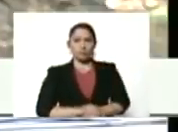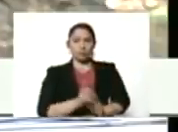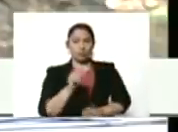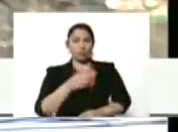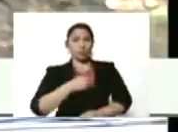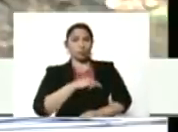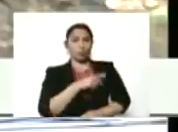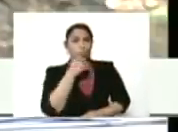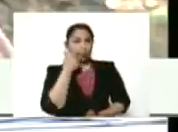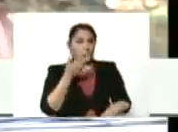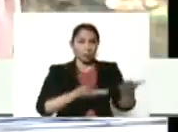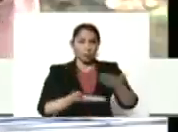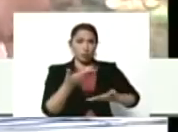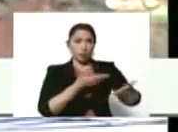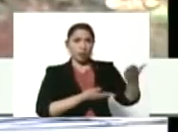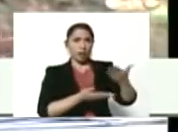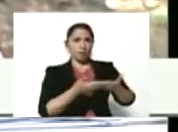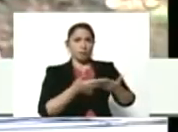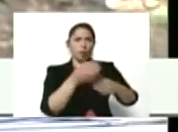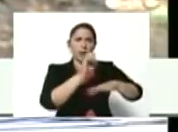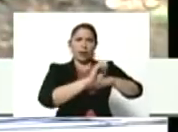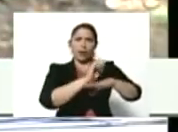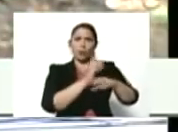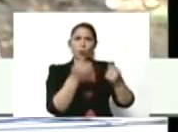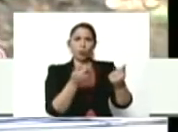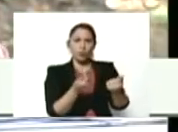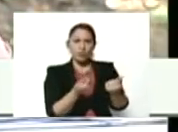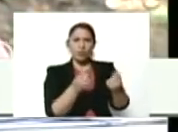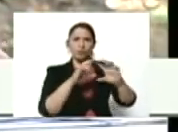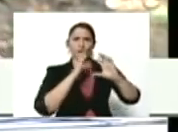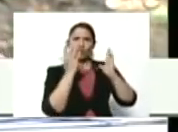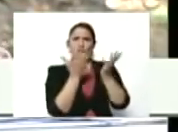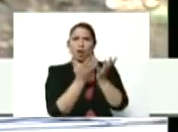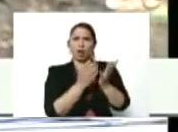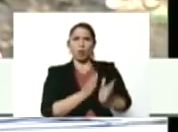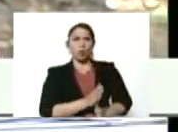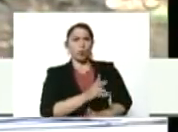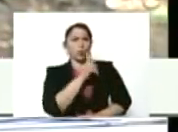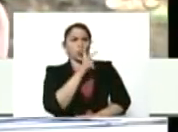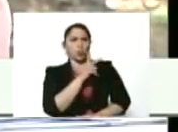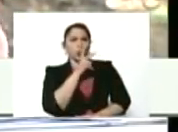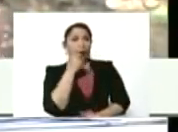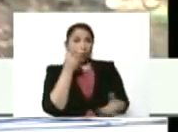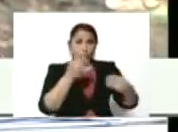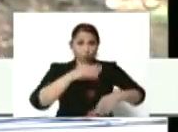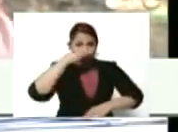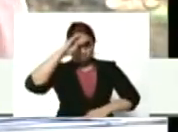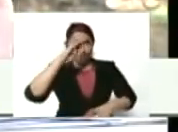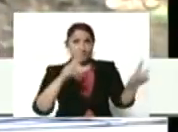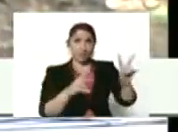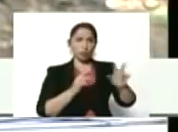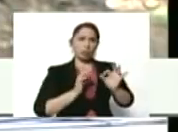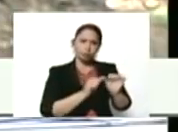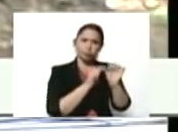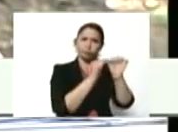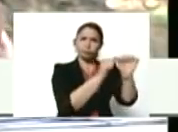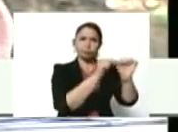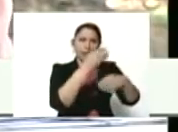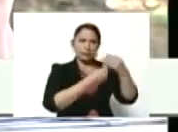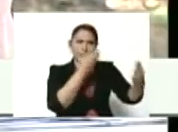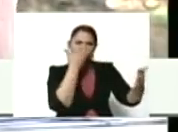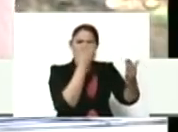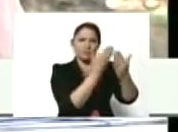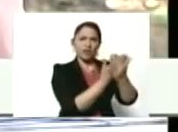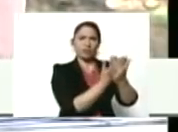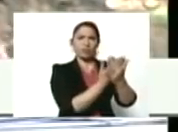el intercambio, presidente. En una economía mundial deprimida, el convenio Cuba-Venezuela se mantuvo, haciendo frente